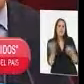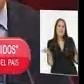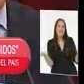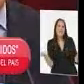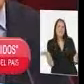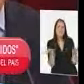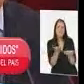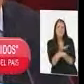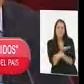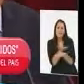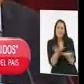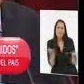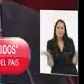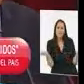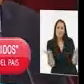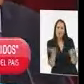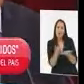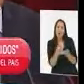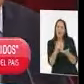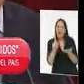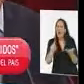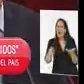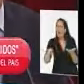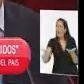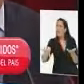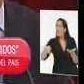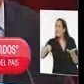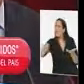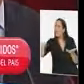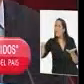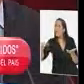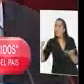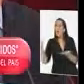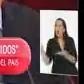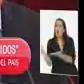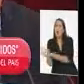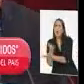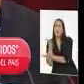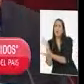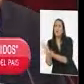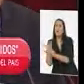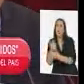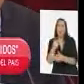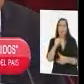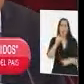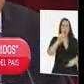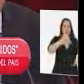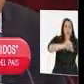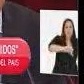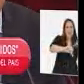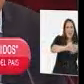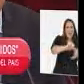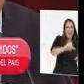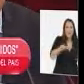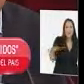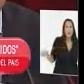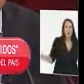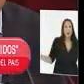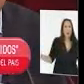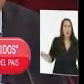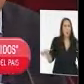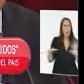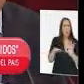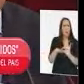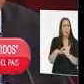desarrollar. Y la otra gran discusión pendiente es la del sistema de impuestos, porque eso también define el modelo de país.